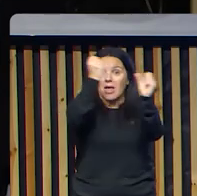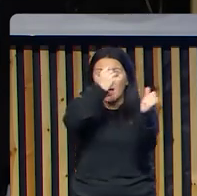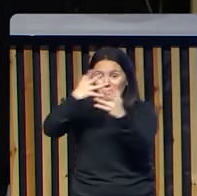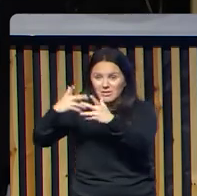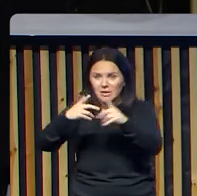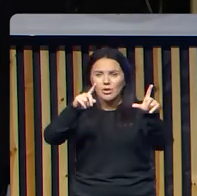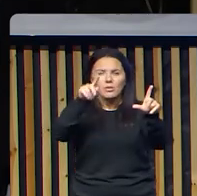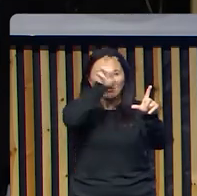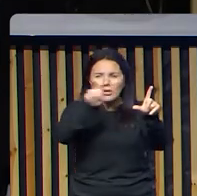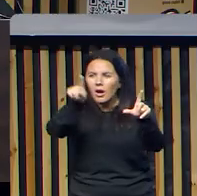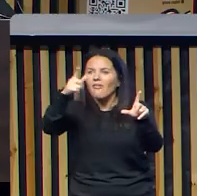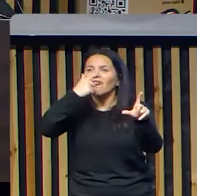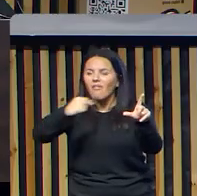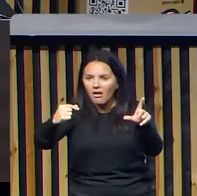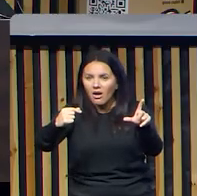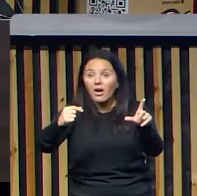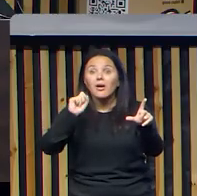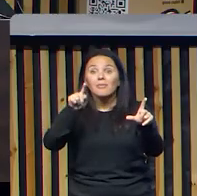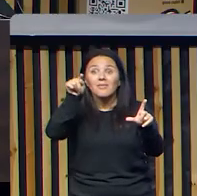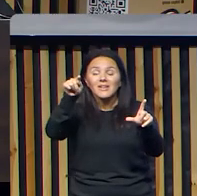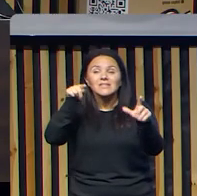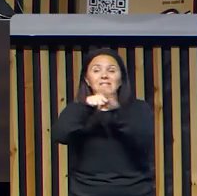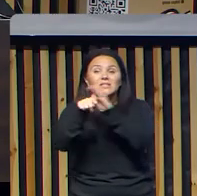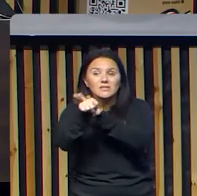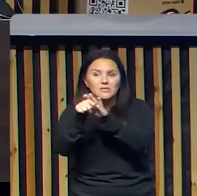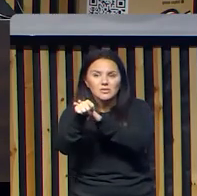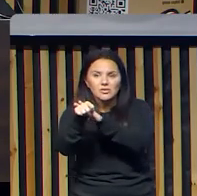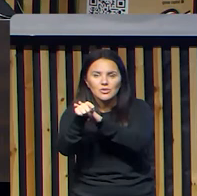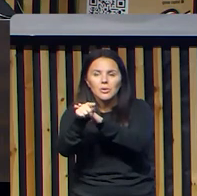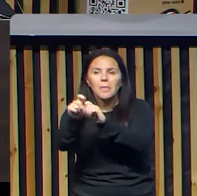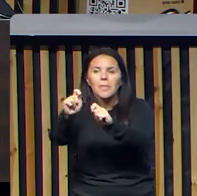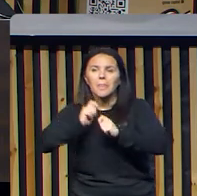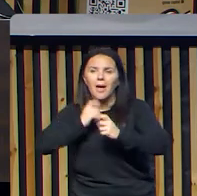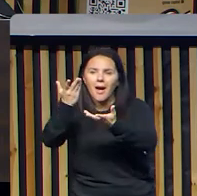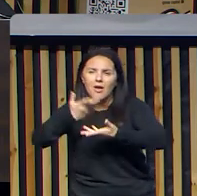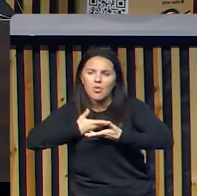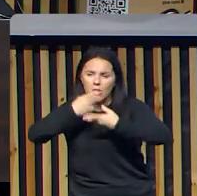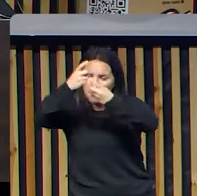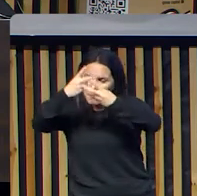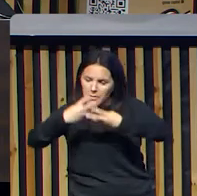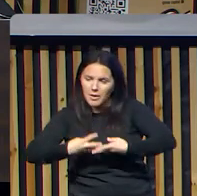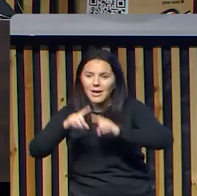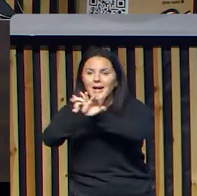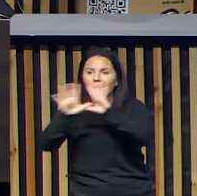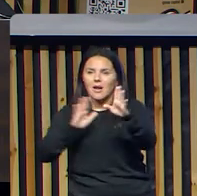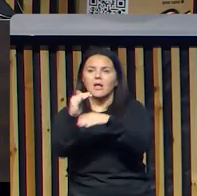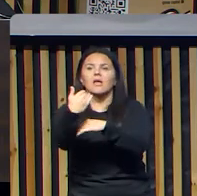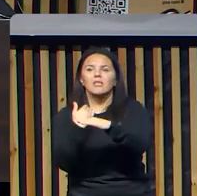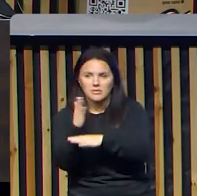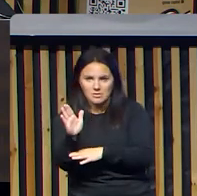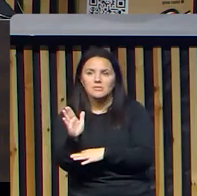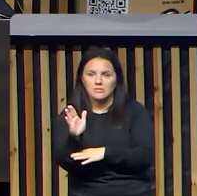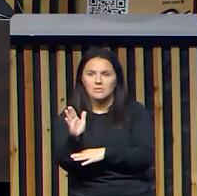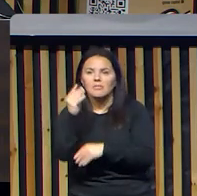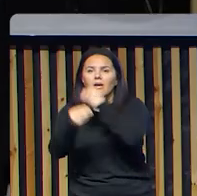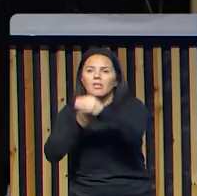las administraciones y que esos mismos trámites incorporen instrucciones claras Y accesibles de cómo